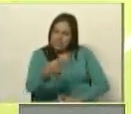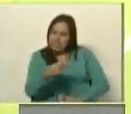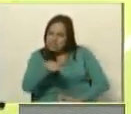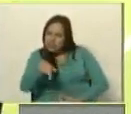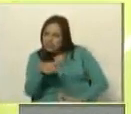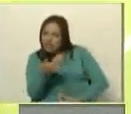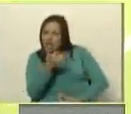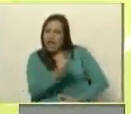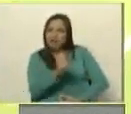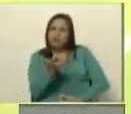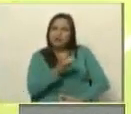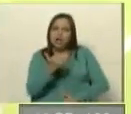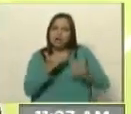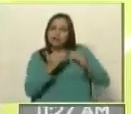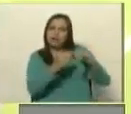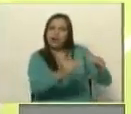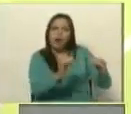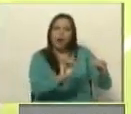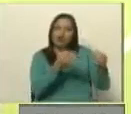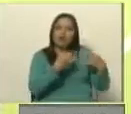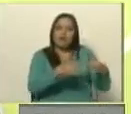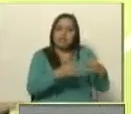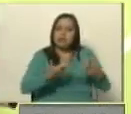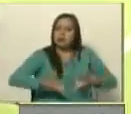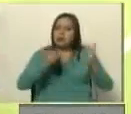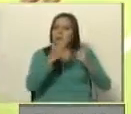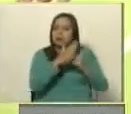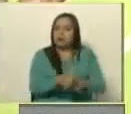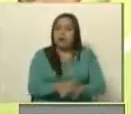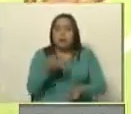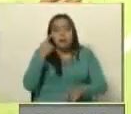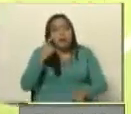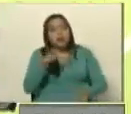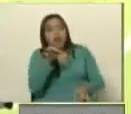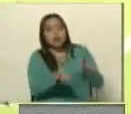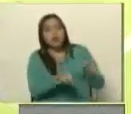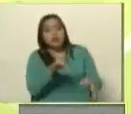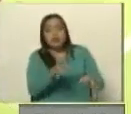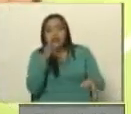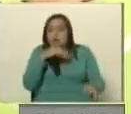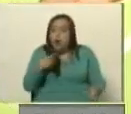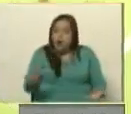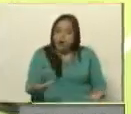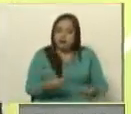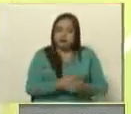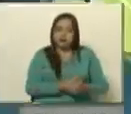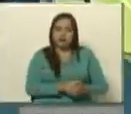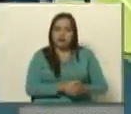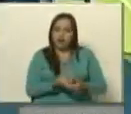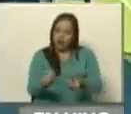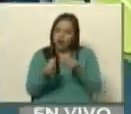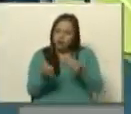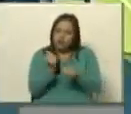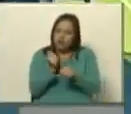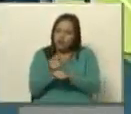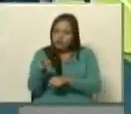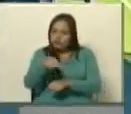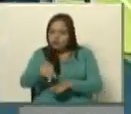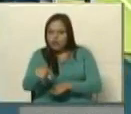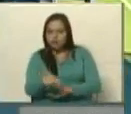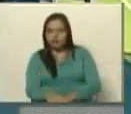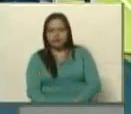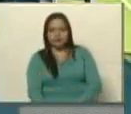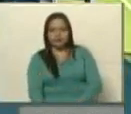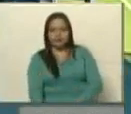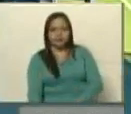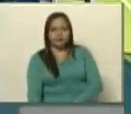busca estandarizar, se busca normalizar, y la justicia parece que no llega. ¿Cómo es el trabajo de ustedes allá? Bueno, yo